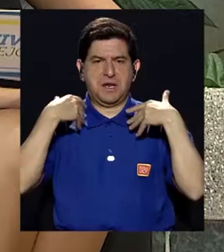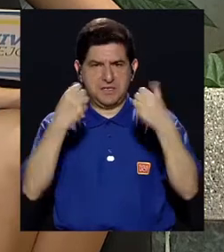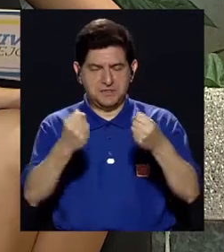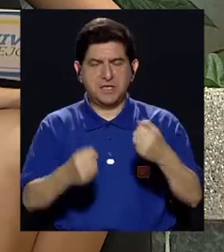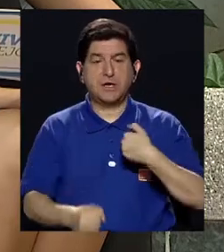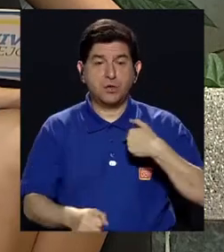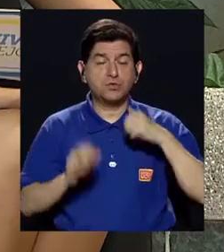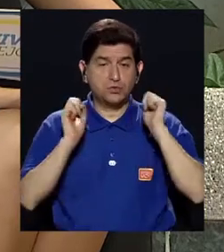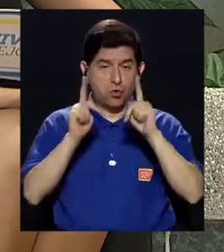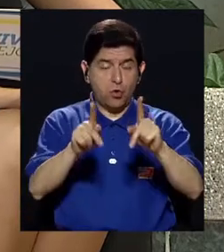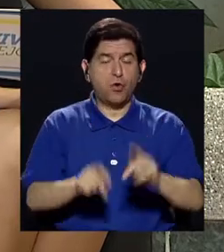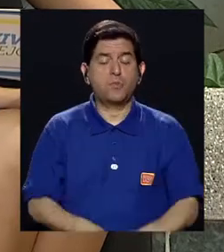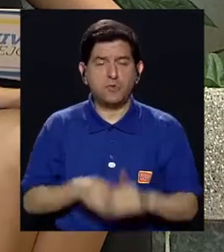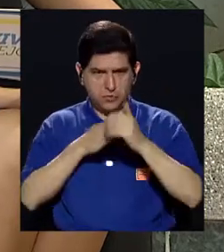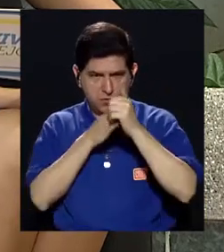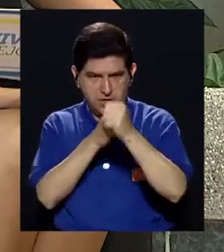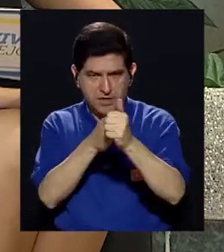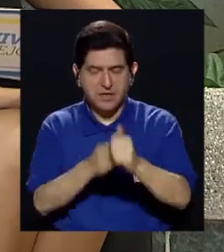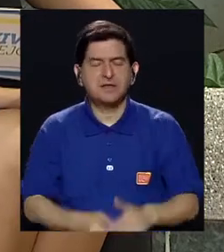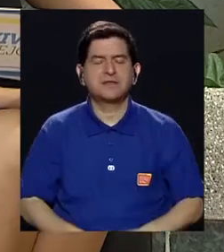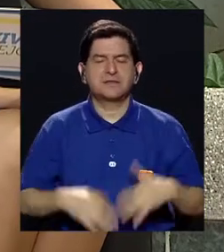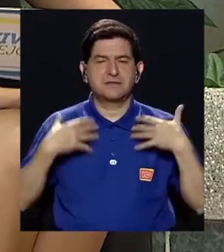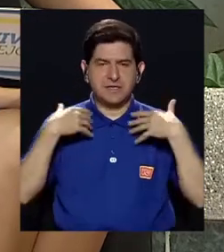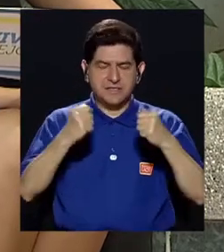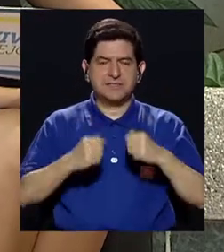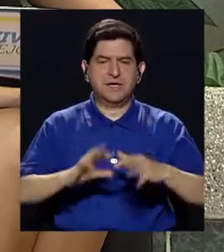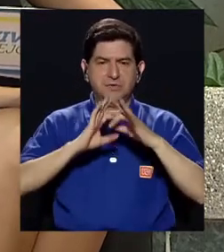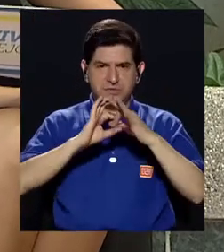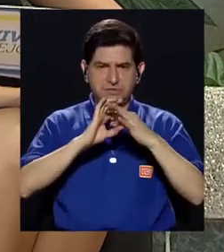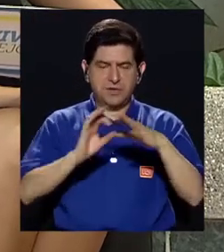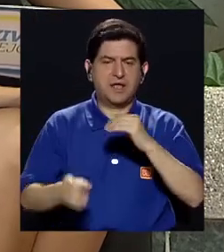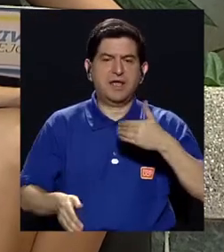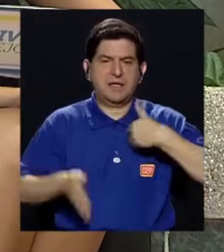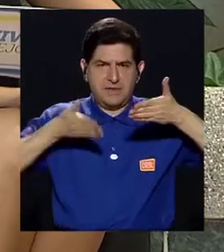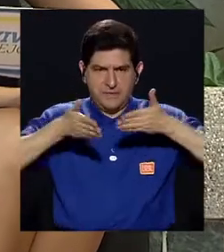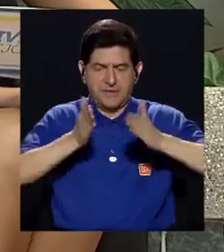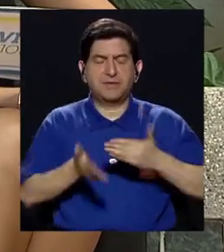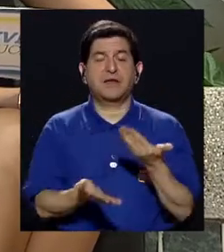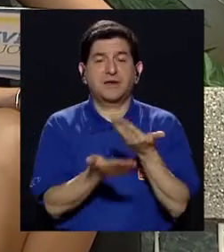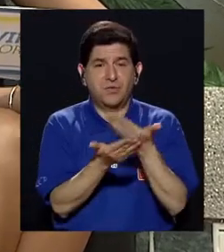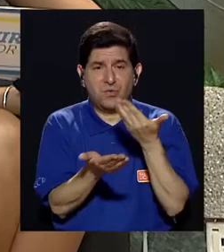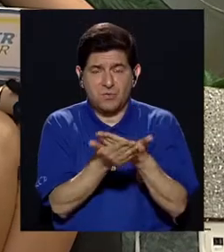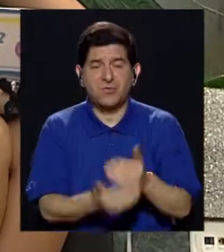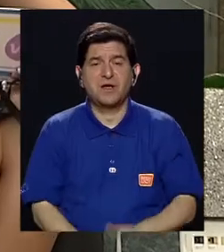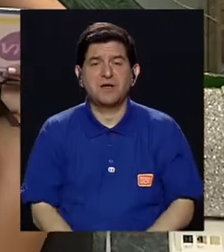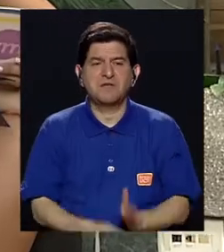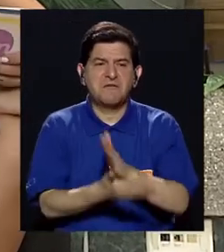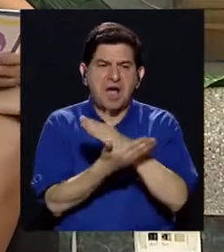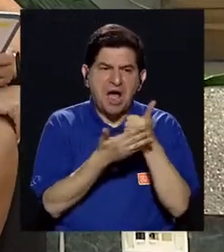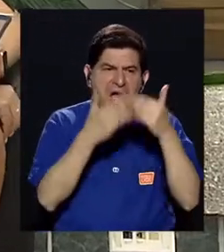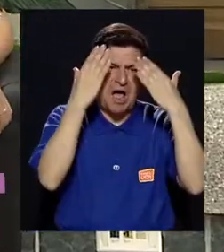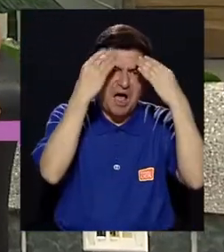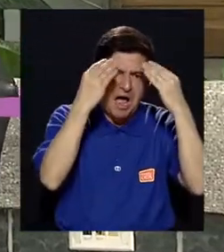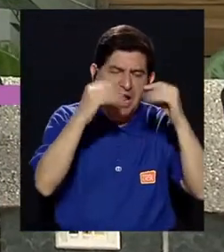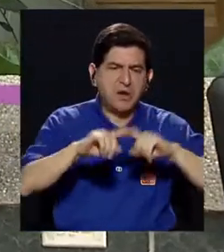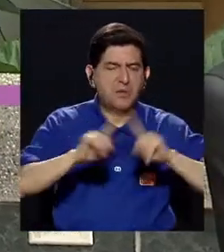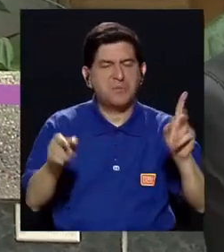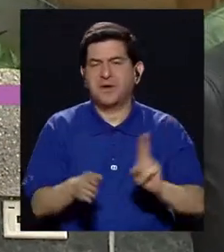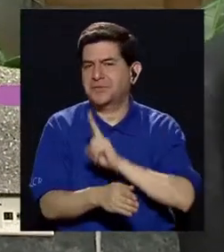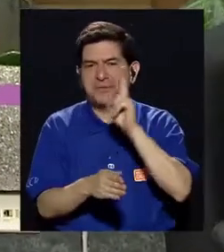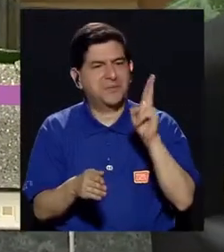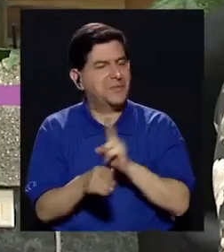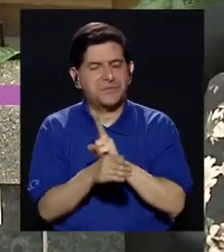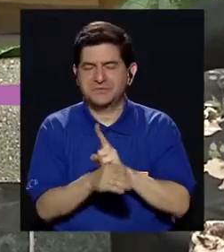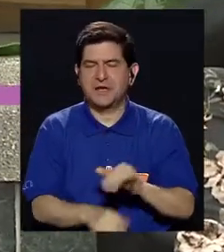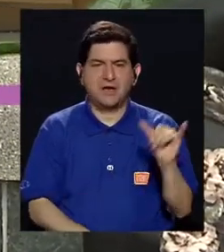que he tenido la posibilidad de dirigir, de salud sexual y reproductiva, nos vuelve a confirmar que podemos tener algo de información y no estamos